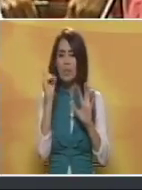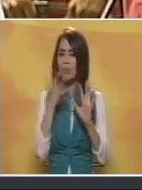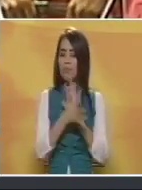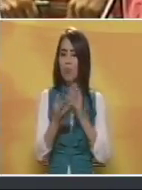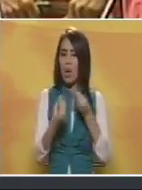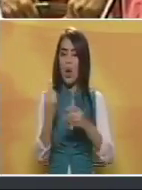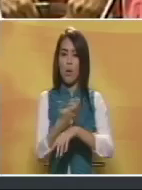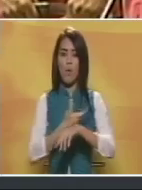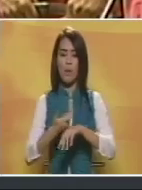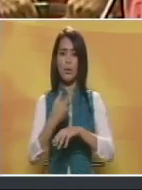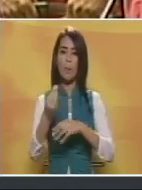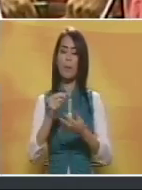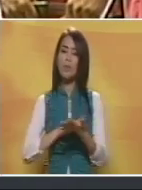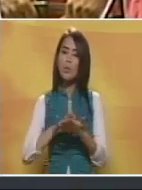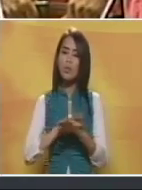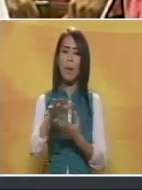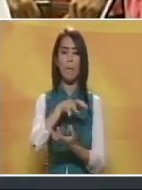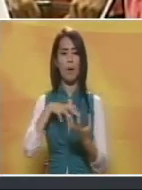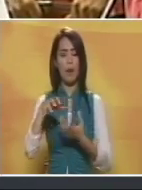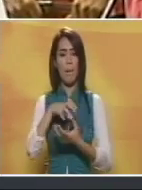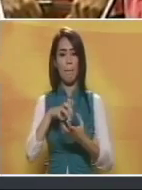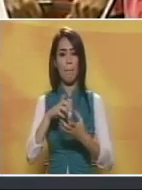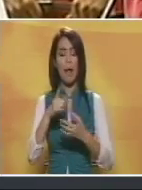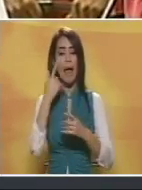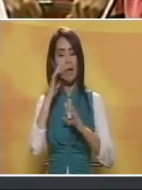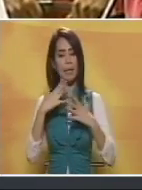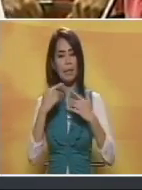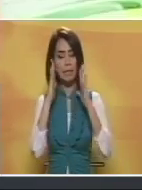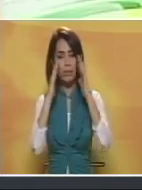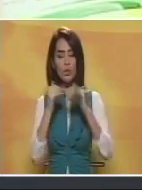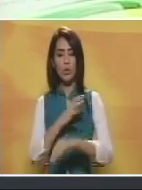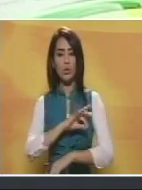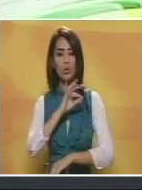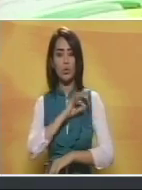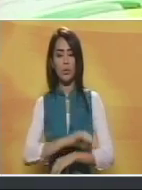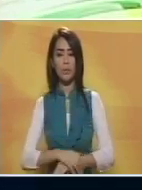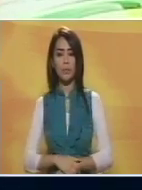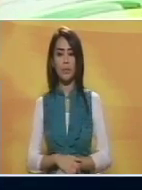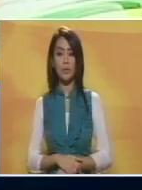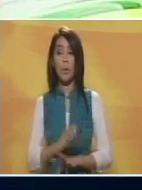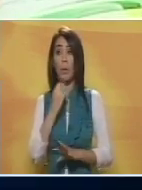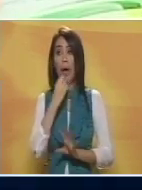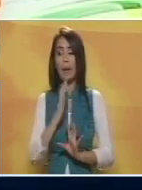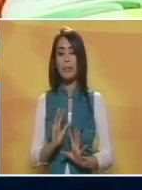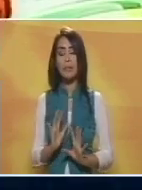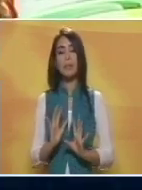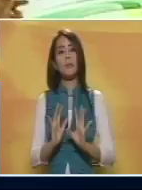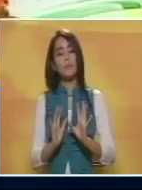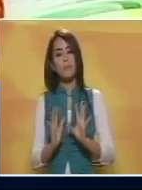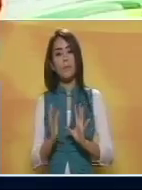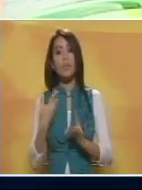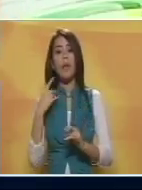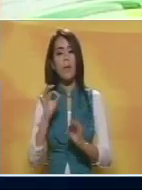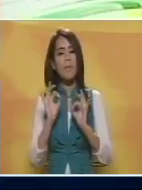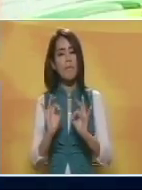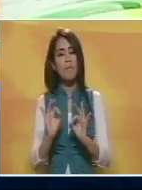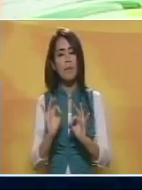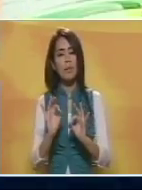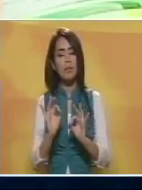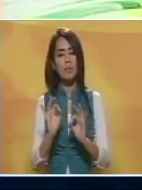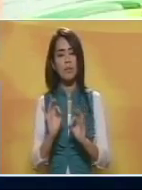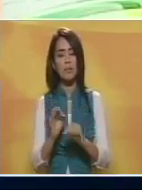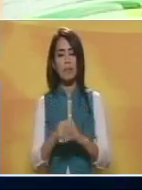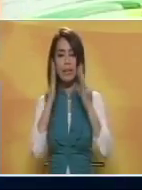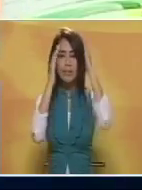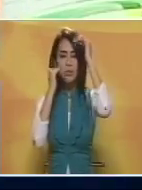gobierno para solventar estos problemas en el tema de atención social? Bueno, sin lugar a duda, una prioridad central de la